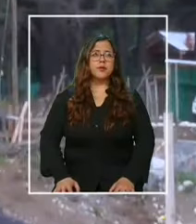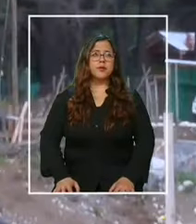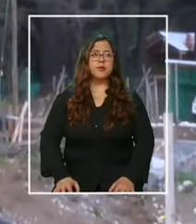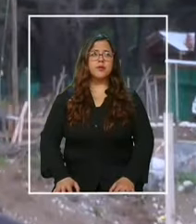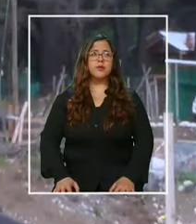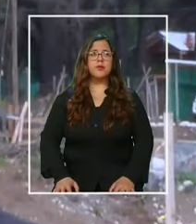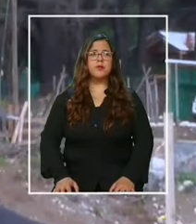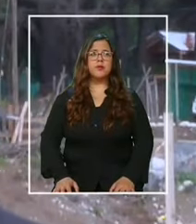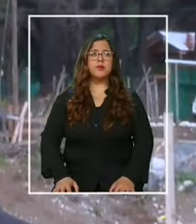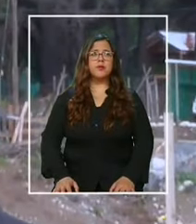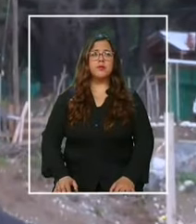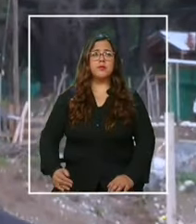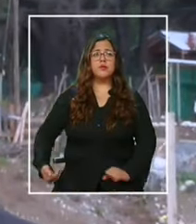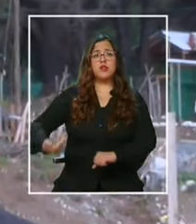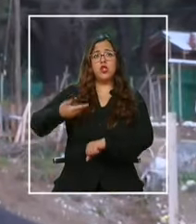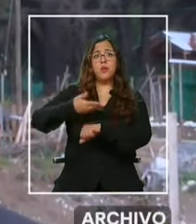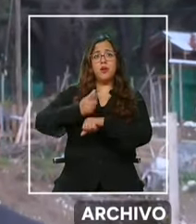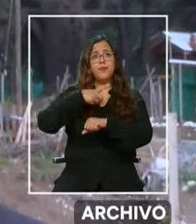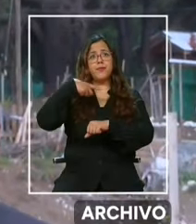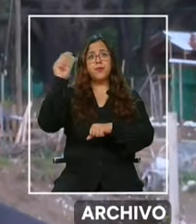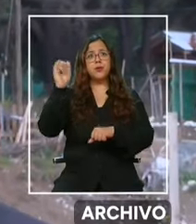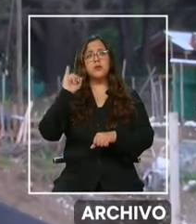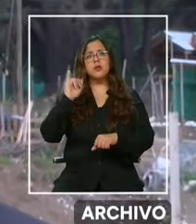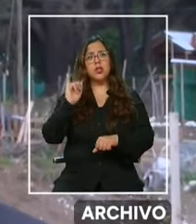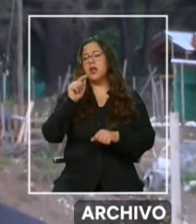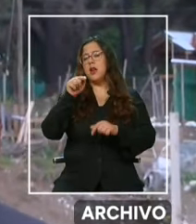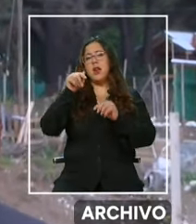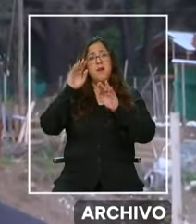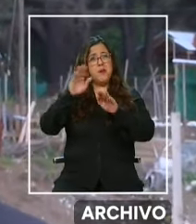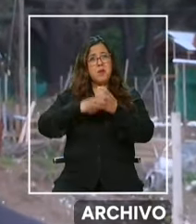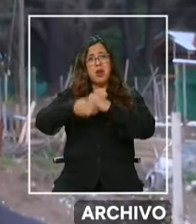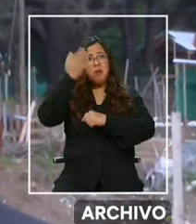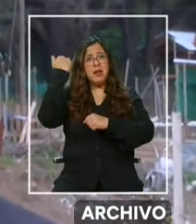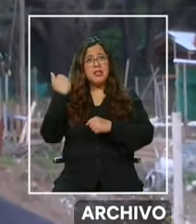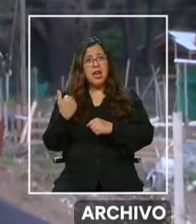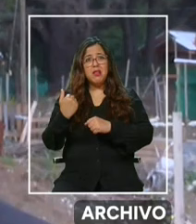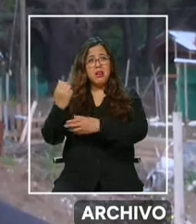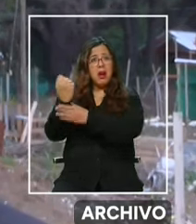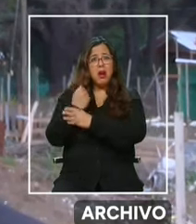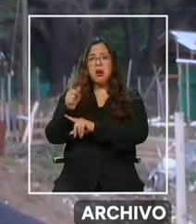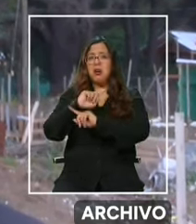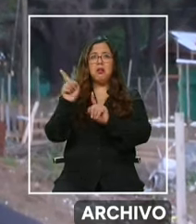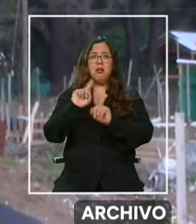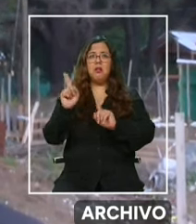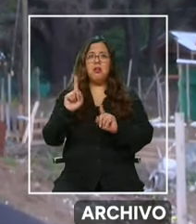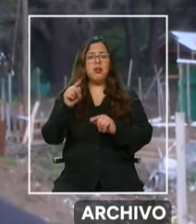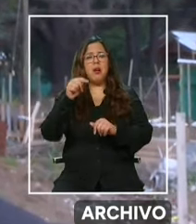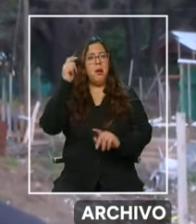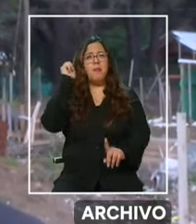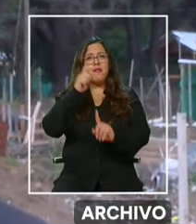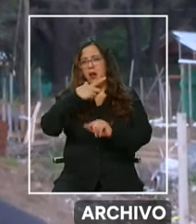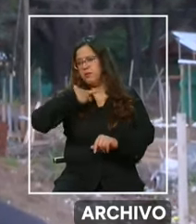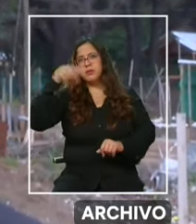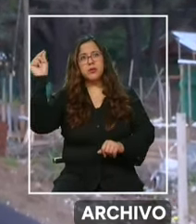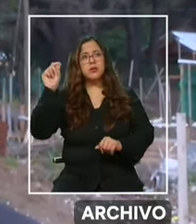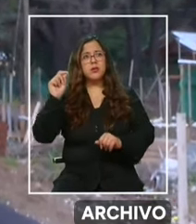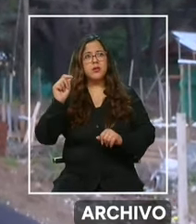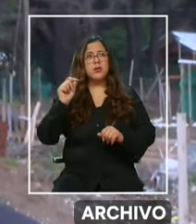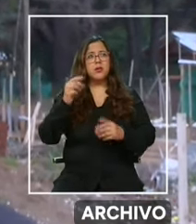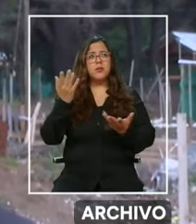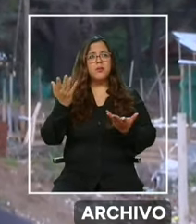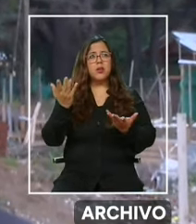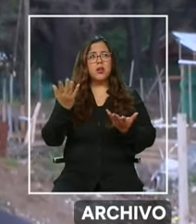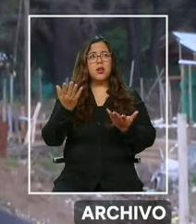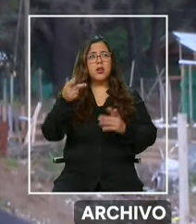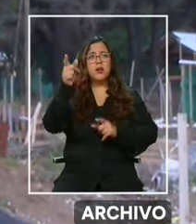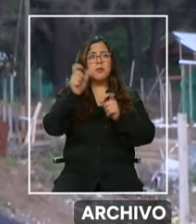Si nos dicen que hay que evacuar, no lo salíamos, ya no vamos a estar como el año pasado esperando que lo saquen, porque ya vemos que sucedió lo que sucedió con el señor